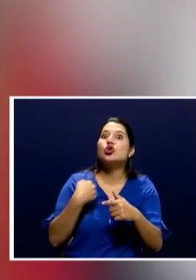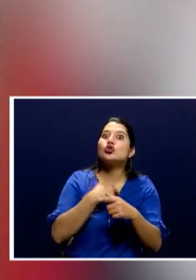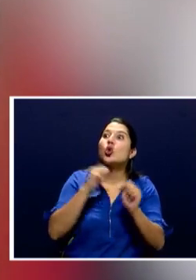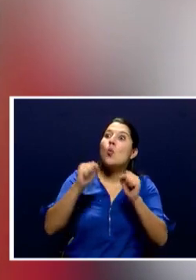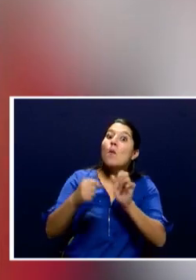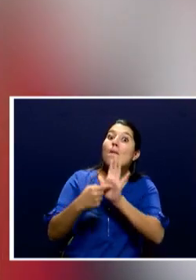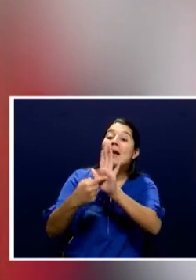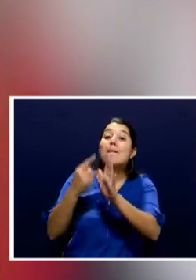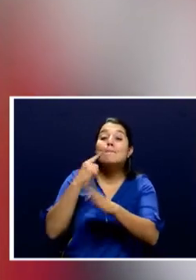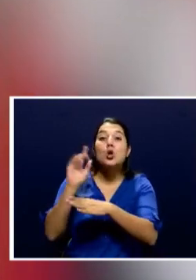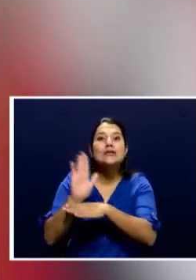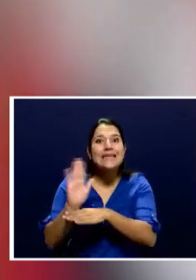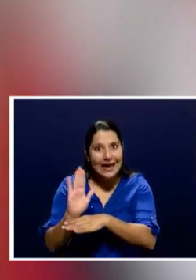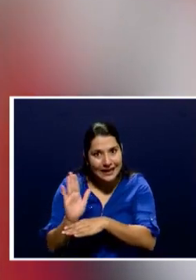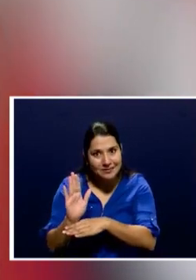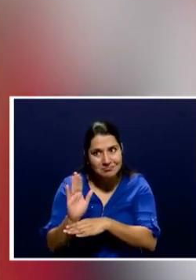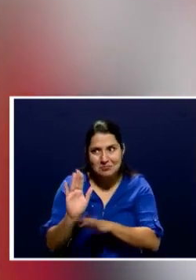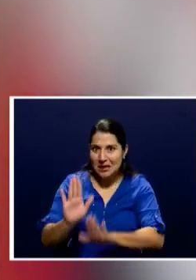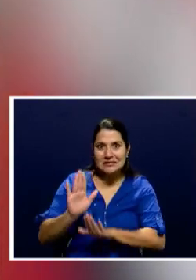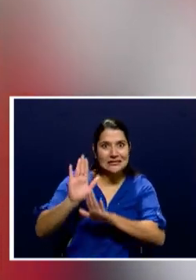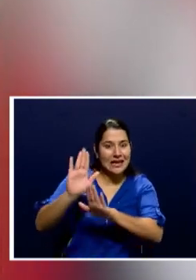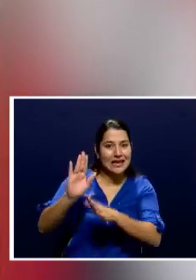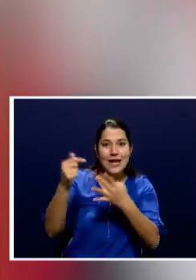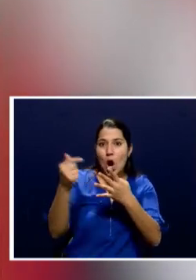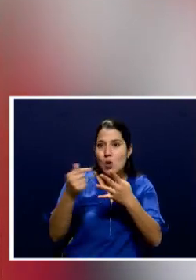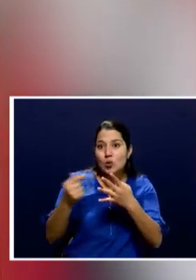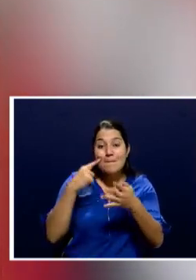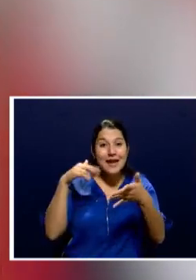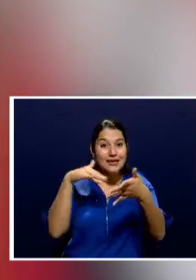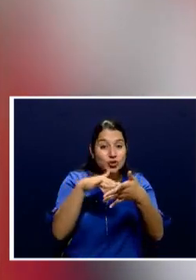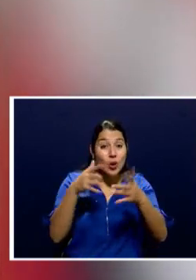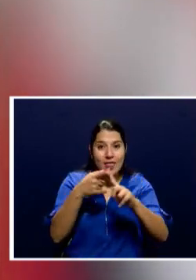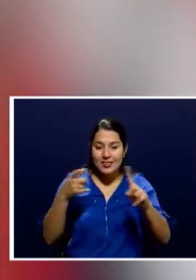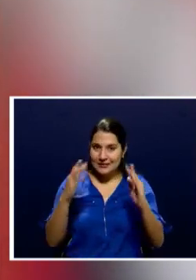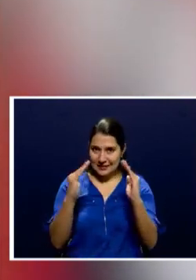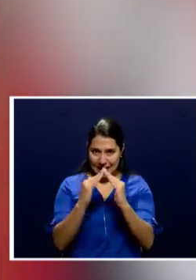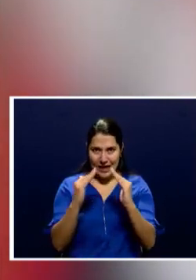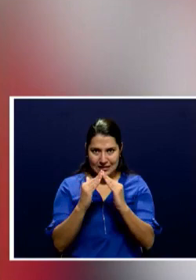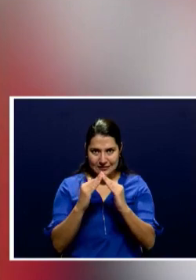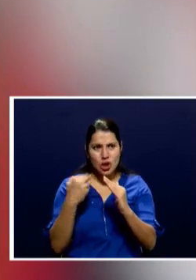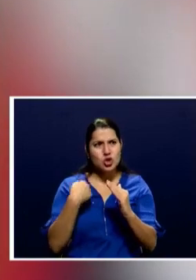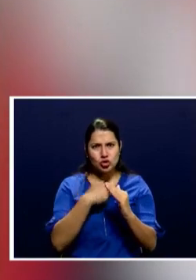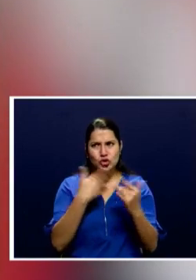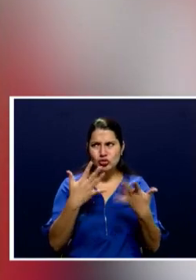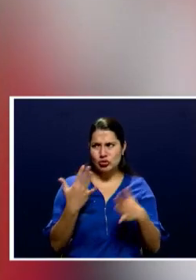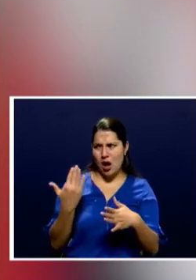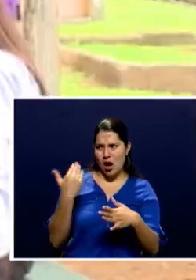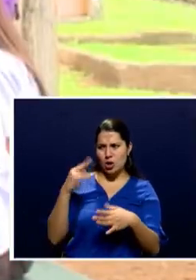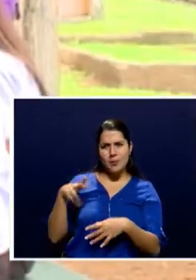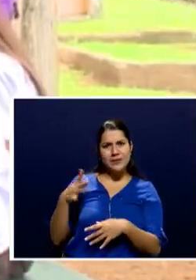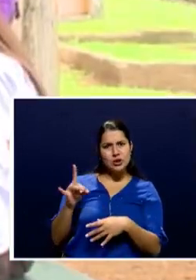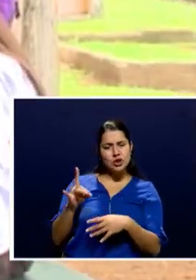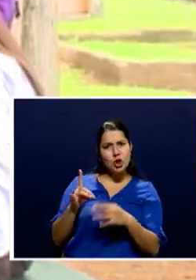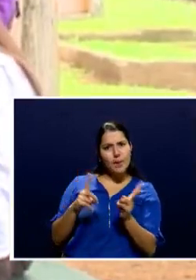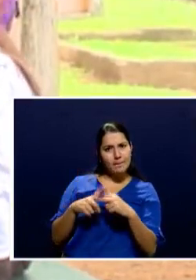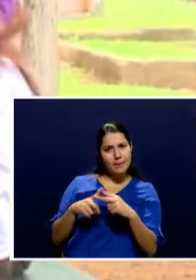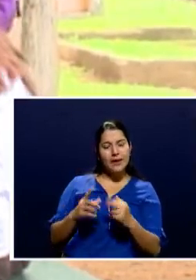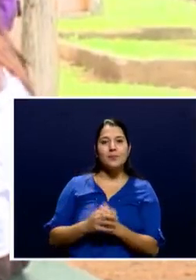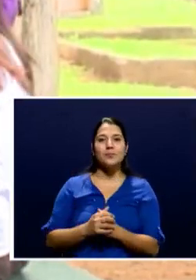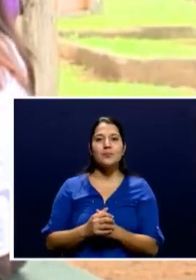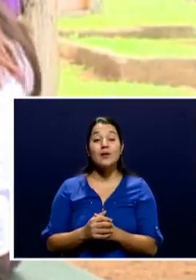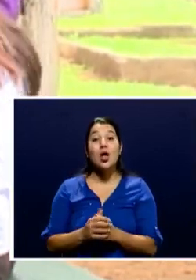una excelente opción para estudiar desde la casa, y esto ya lo habíamos probado con mucho éxito en la huelga del 2018. Por su experiencia